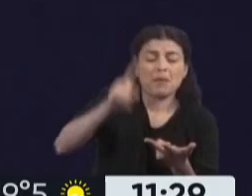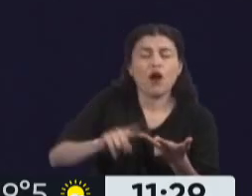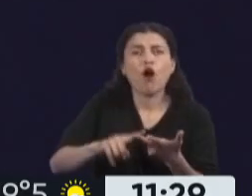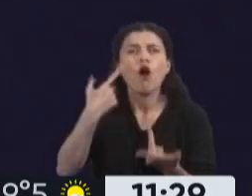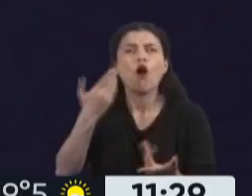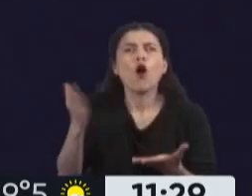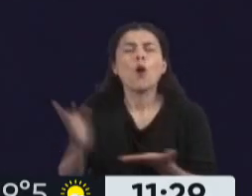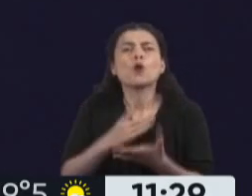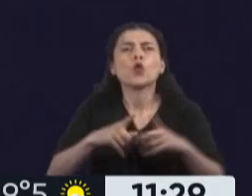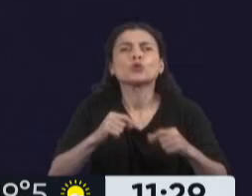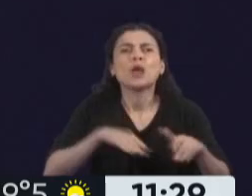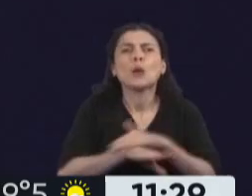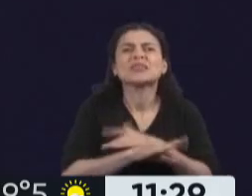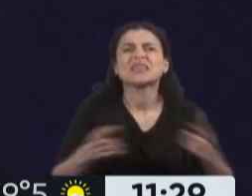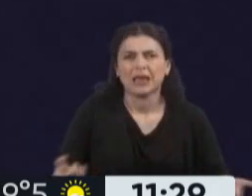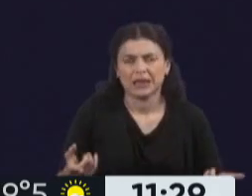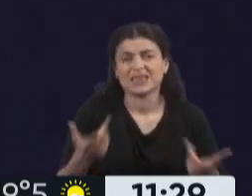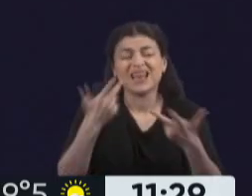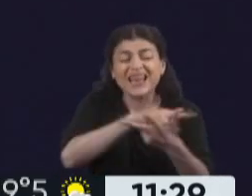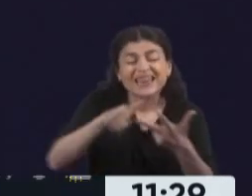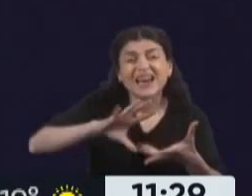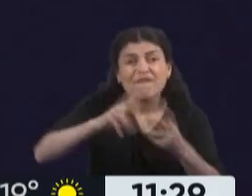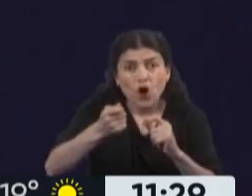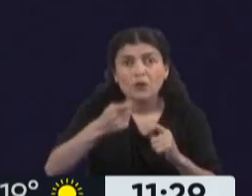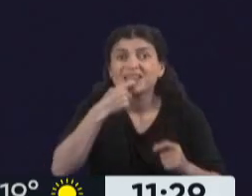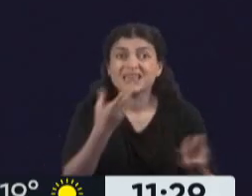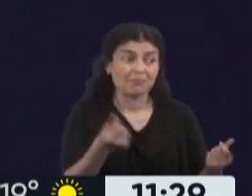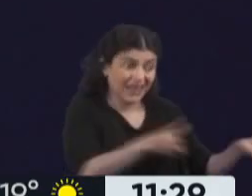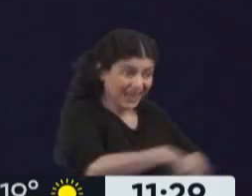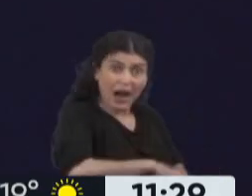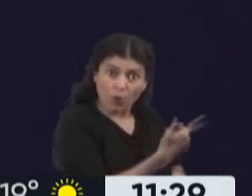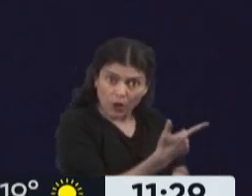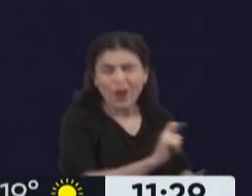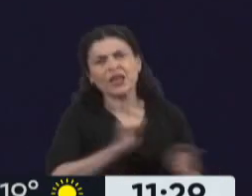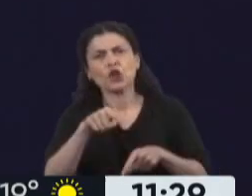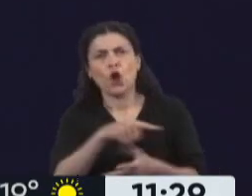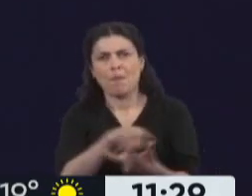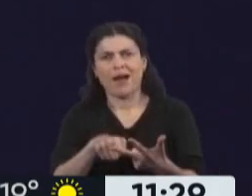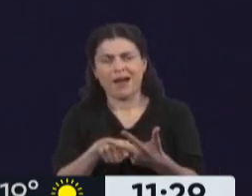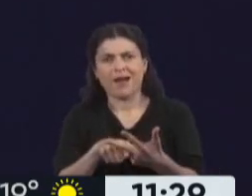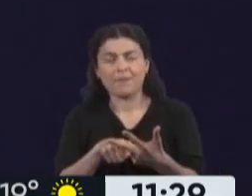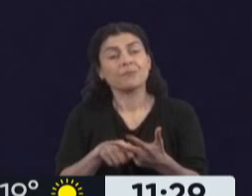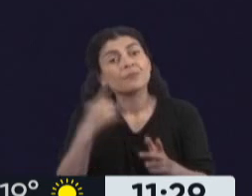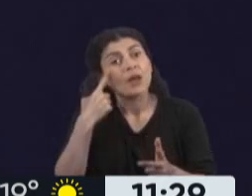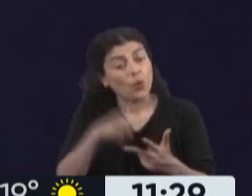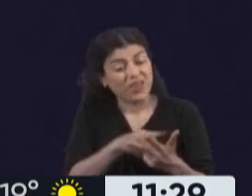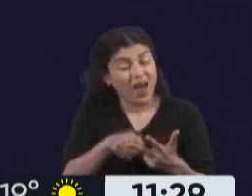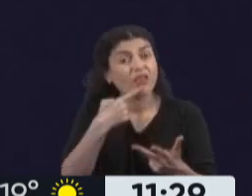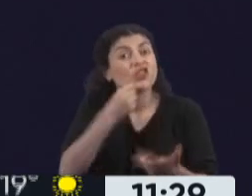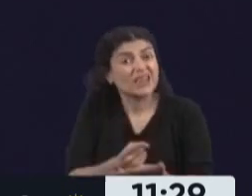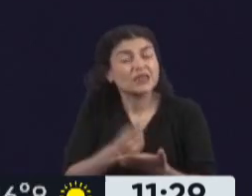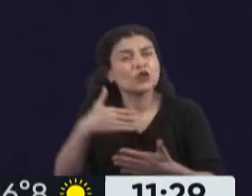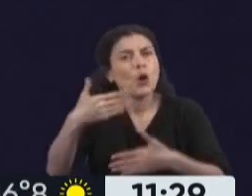Cualquiera de las tres, para no andar en ninguna, generan más pobreza en el mediano y largo plazo, ¿no? Porque, bueno, de hecho lo